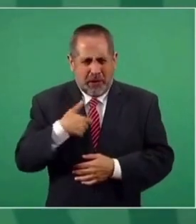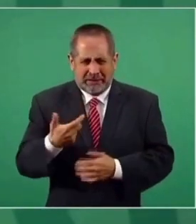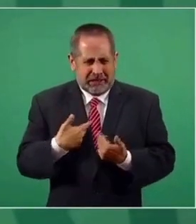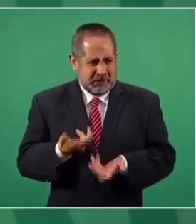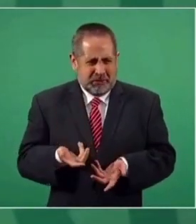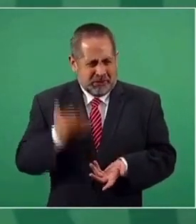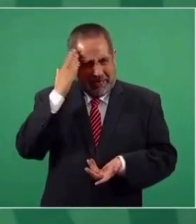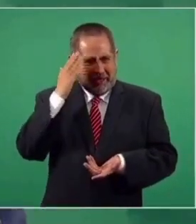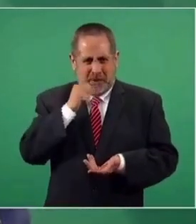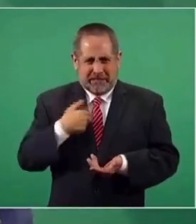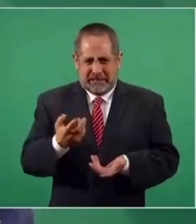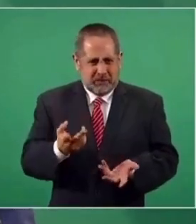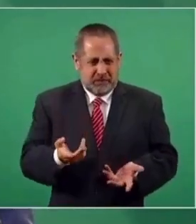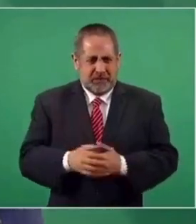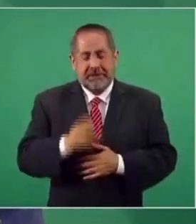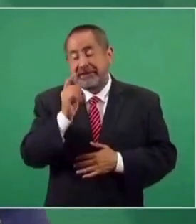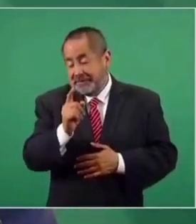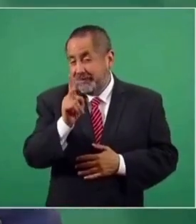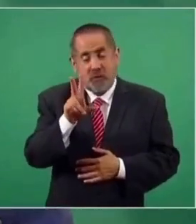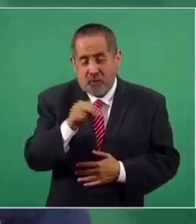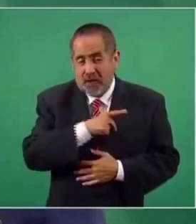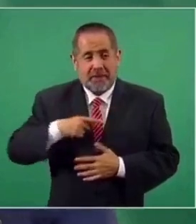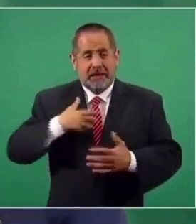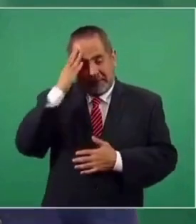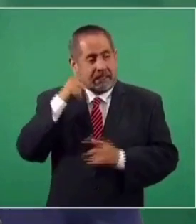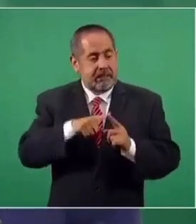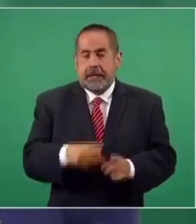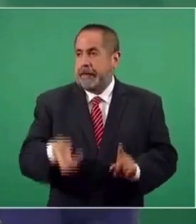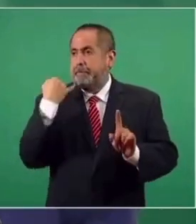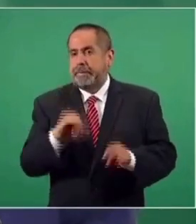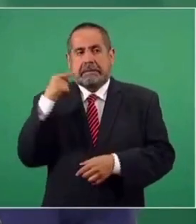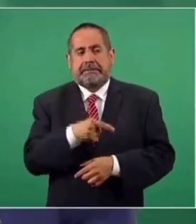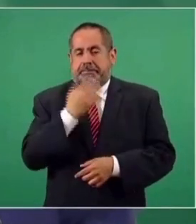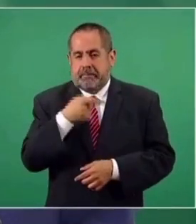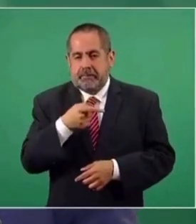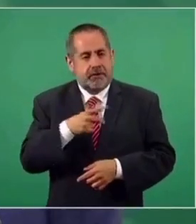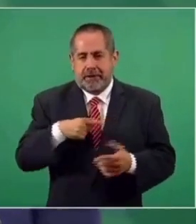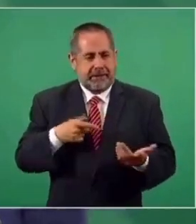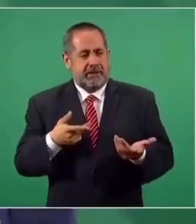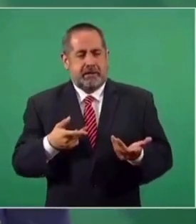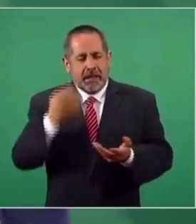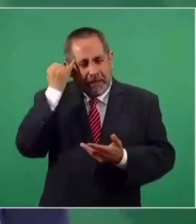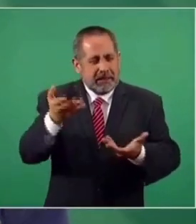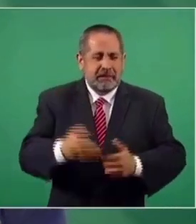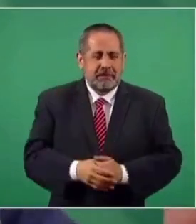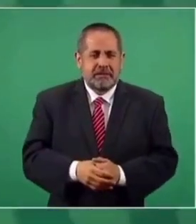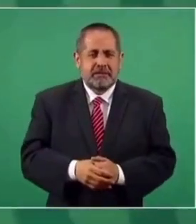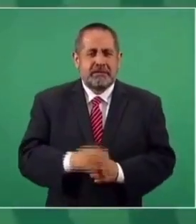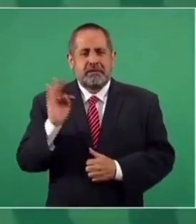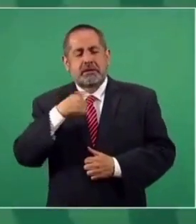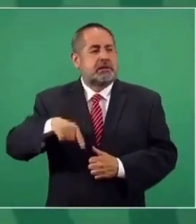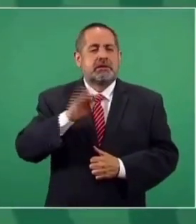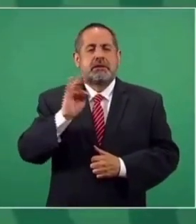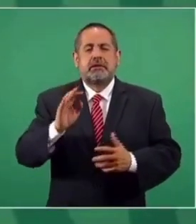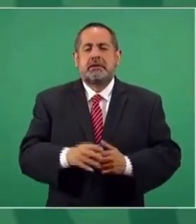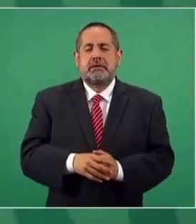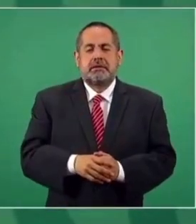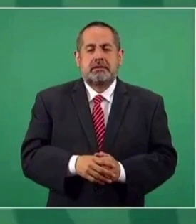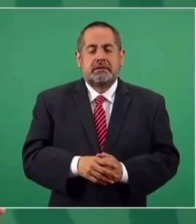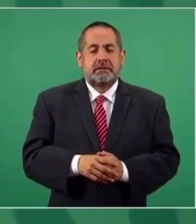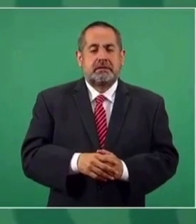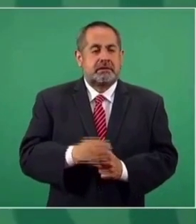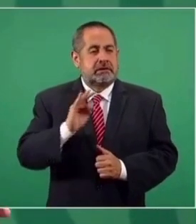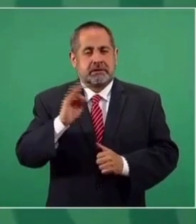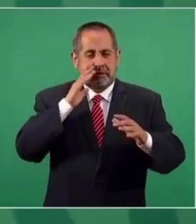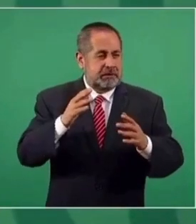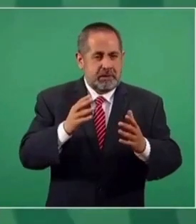eso. Pero lo que menos puede hacer es el ridículo. Imagínense que nosotros llamamos aquí a todos